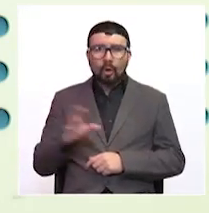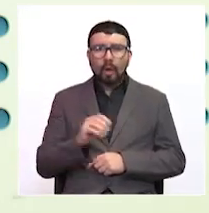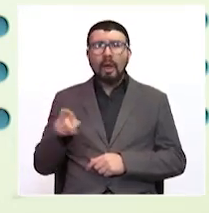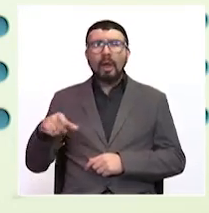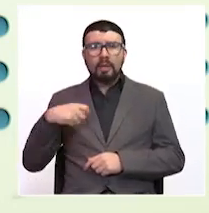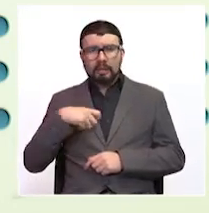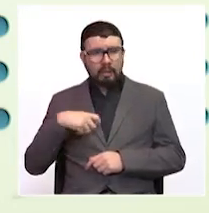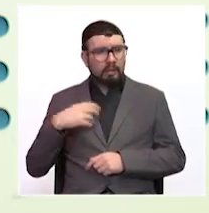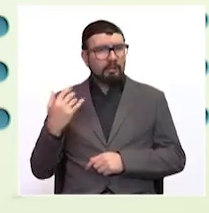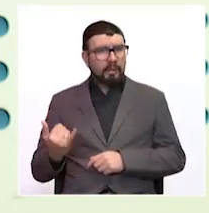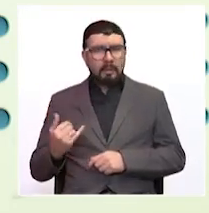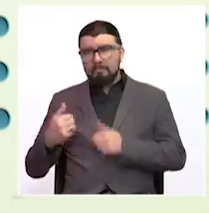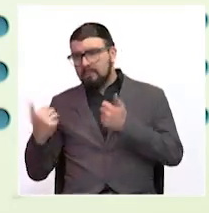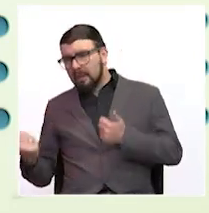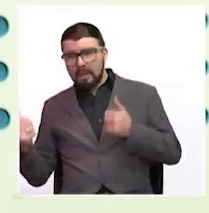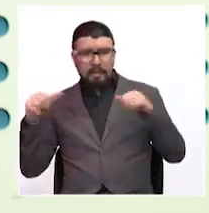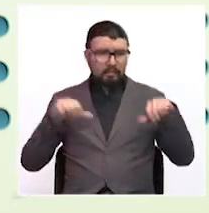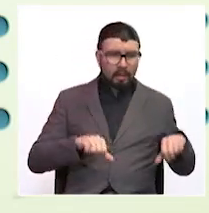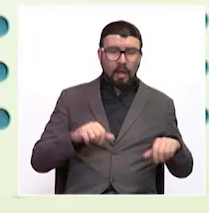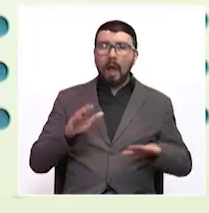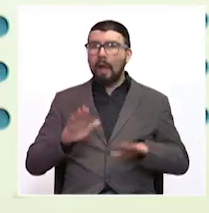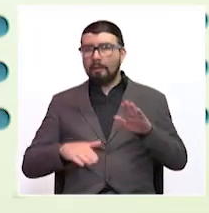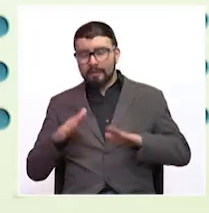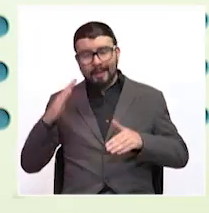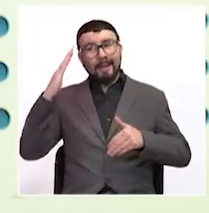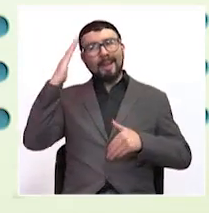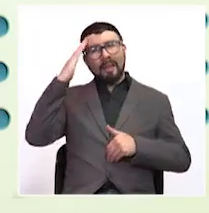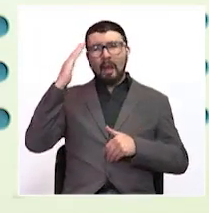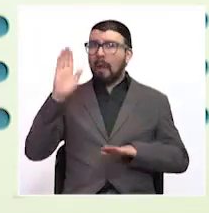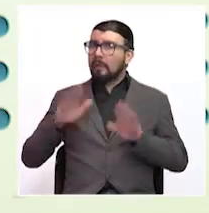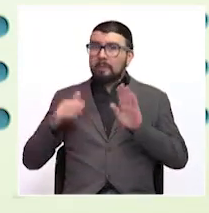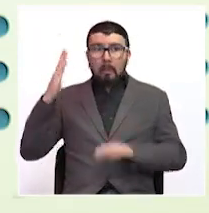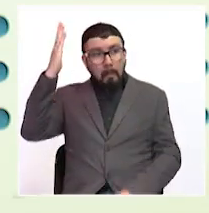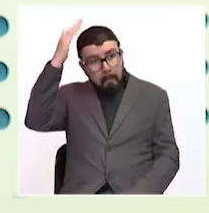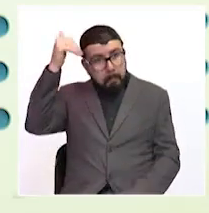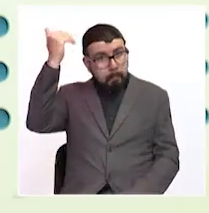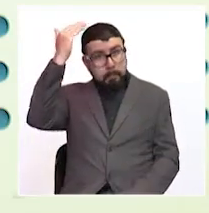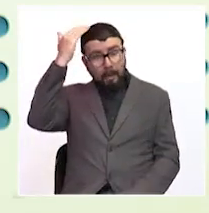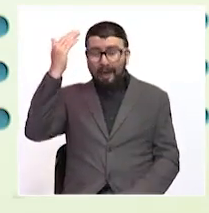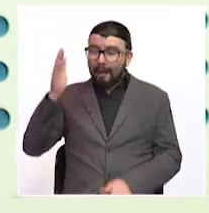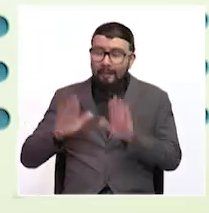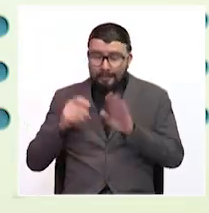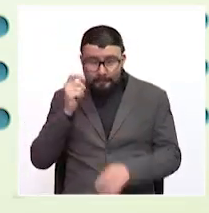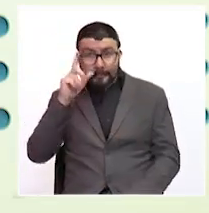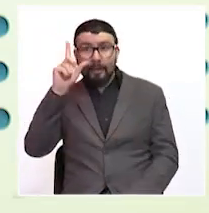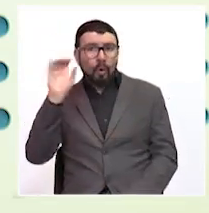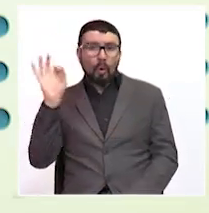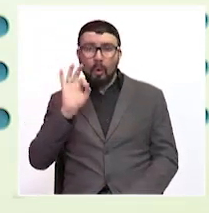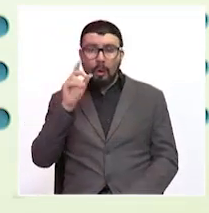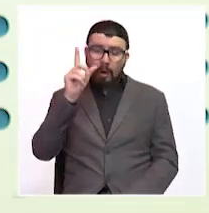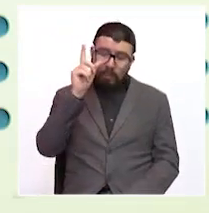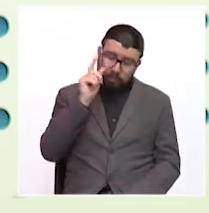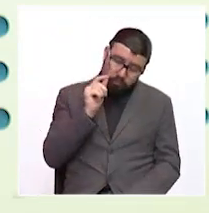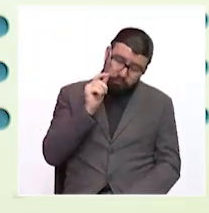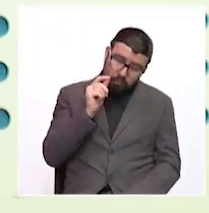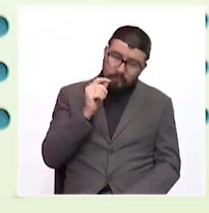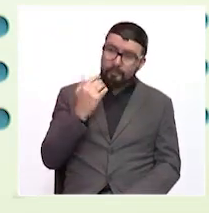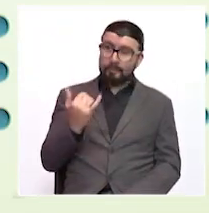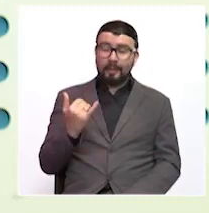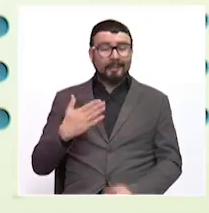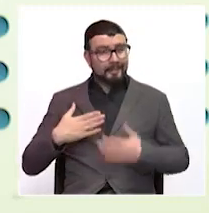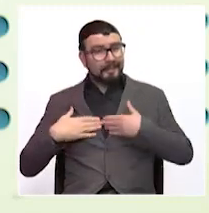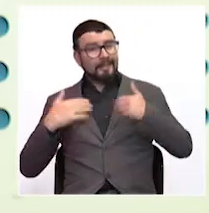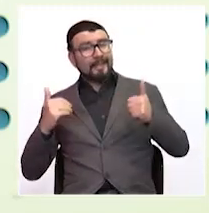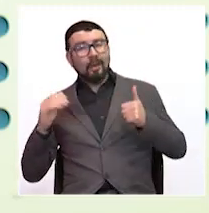a veces estamos conscientes otras veces inconscientes estamos despiertos o estamos dormidos estamos sanos